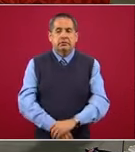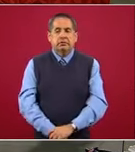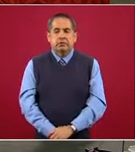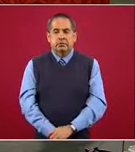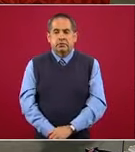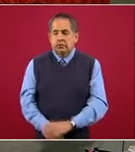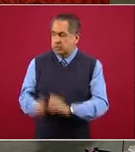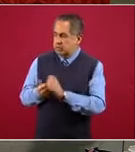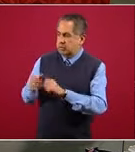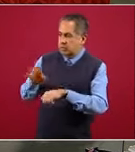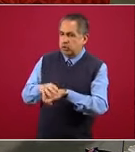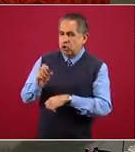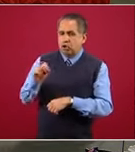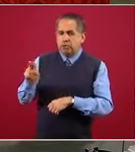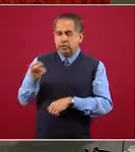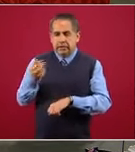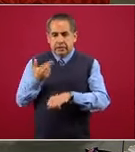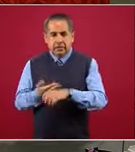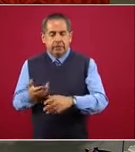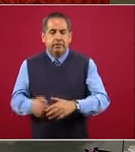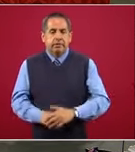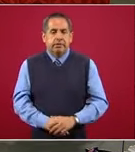Con su permiso, subsecretario.